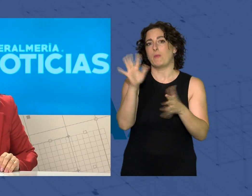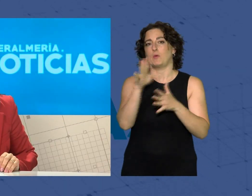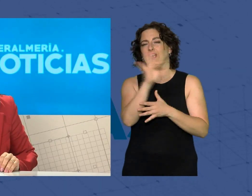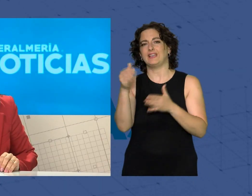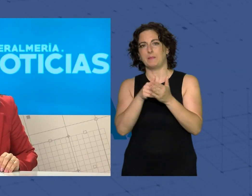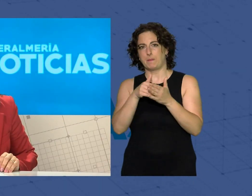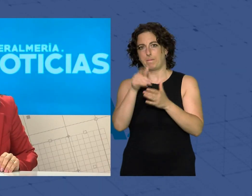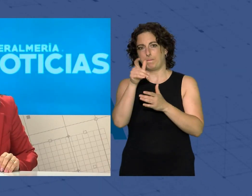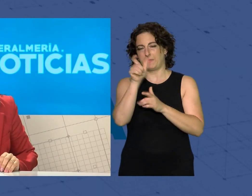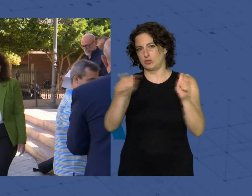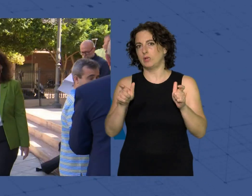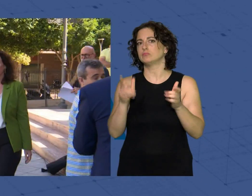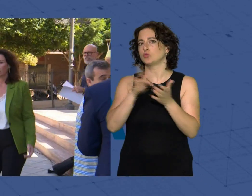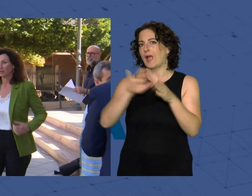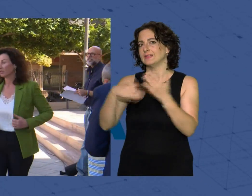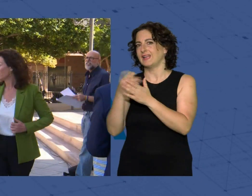septiembre